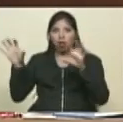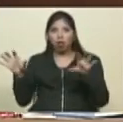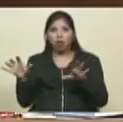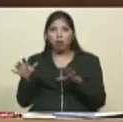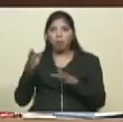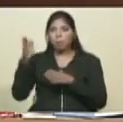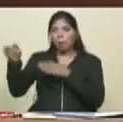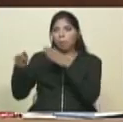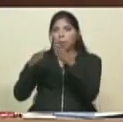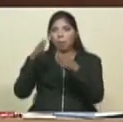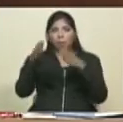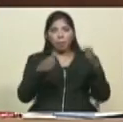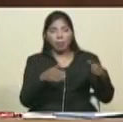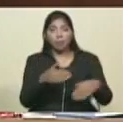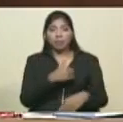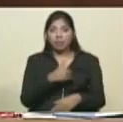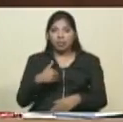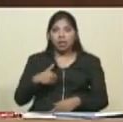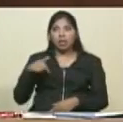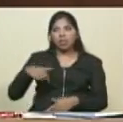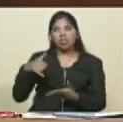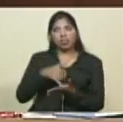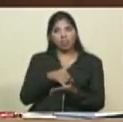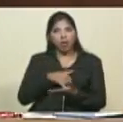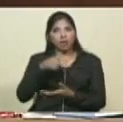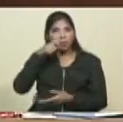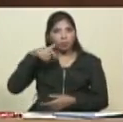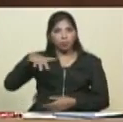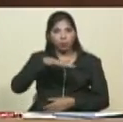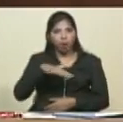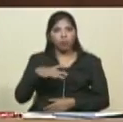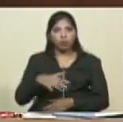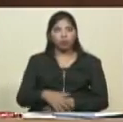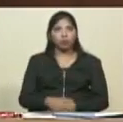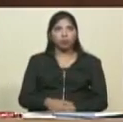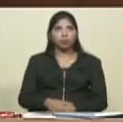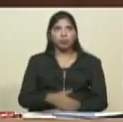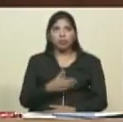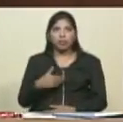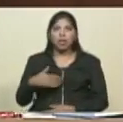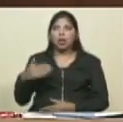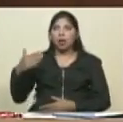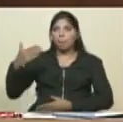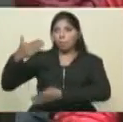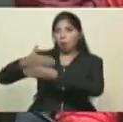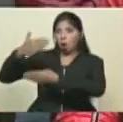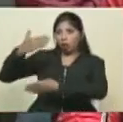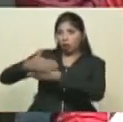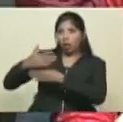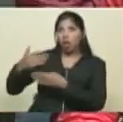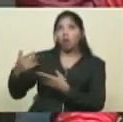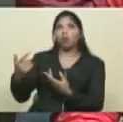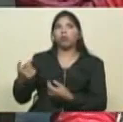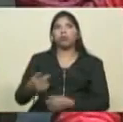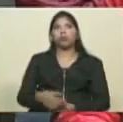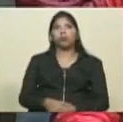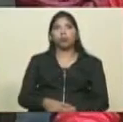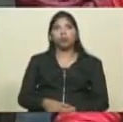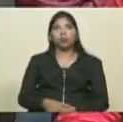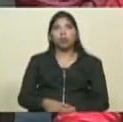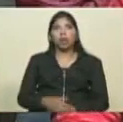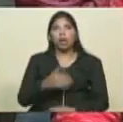seguir agrediendo al pueblo de Venezuela mediante la imposición de bloqueos imperiales para afectar su